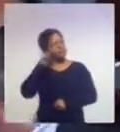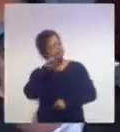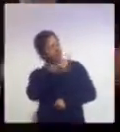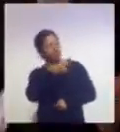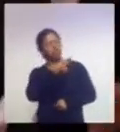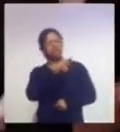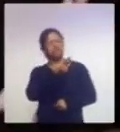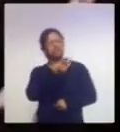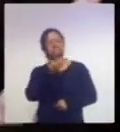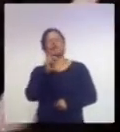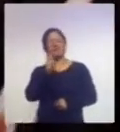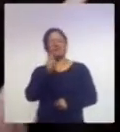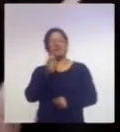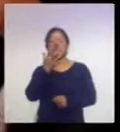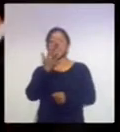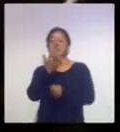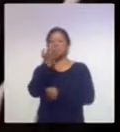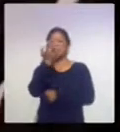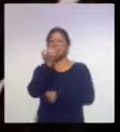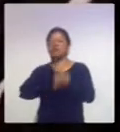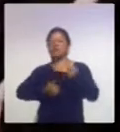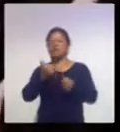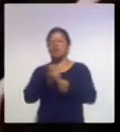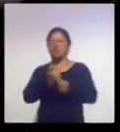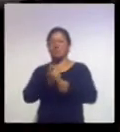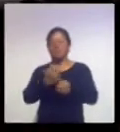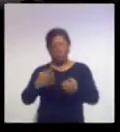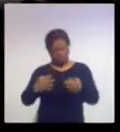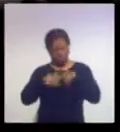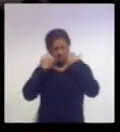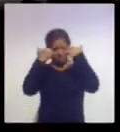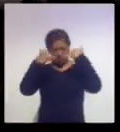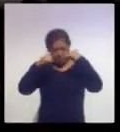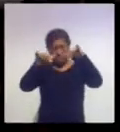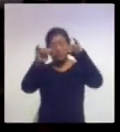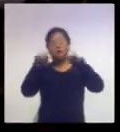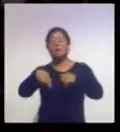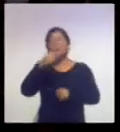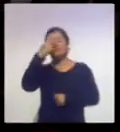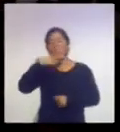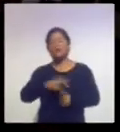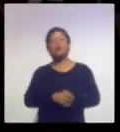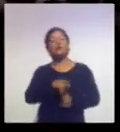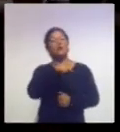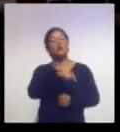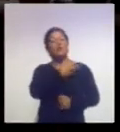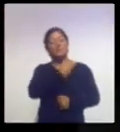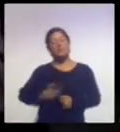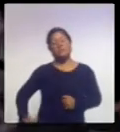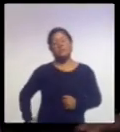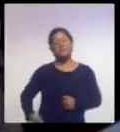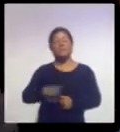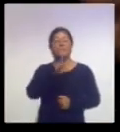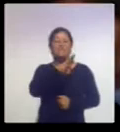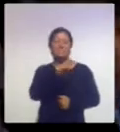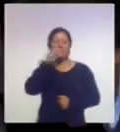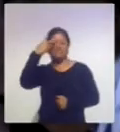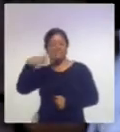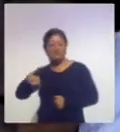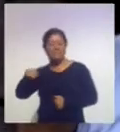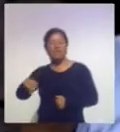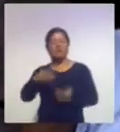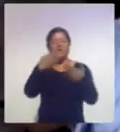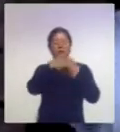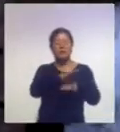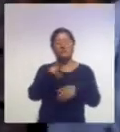500 años de bravura en México, a cargo del especialista Luis Niño de Rivera, presidente de la Asociación de Bancos de México, que se realizó